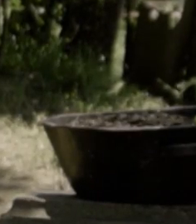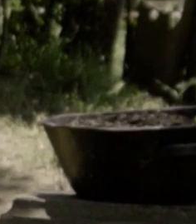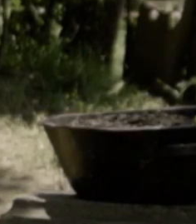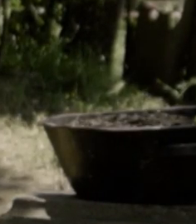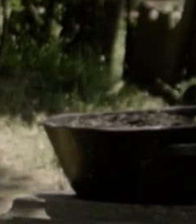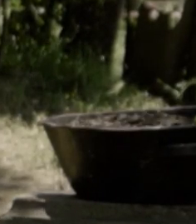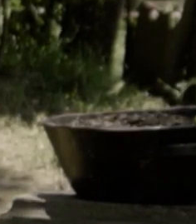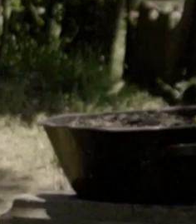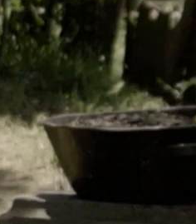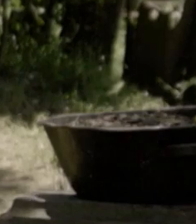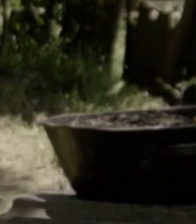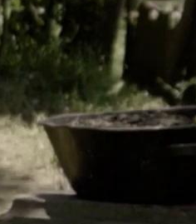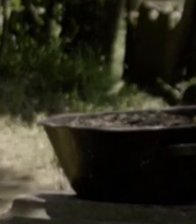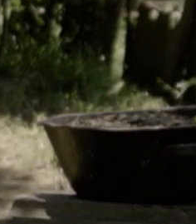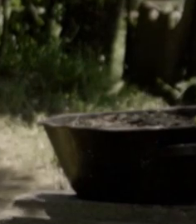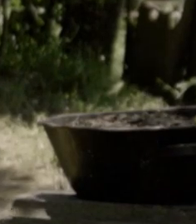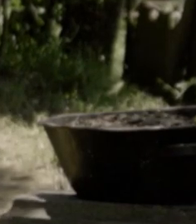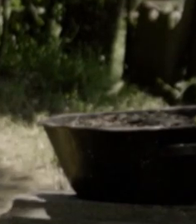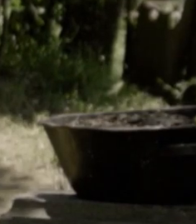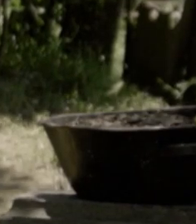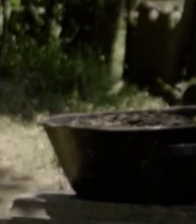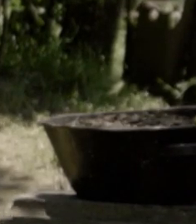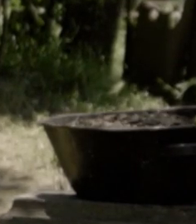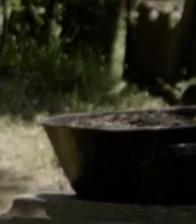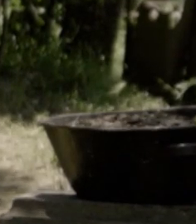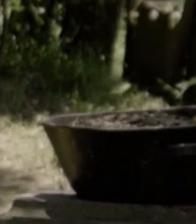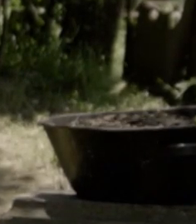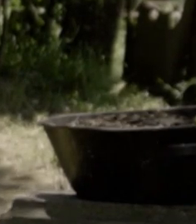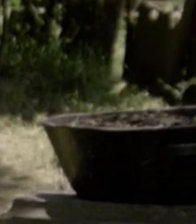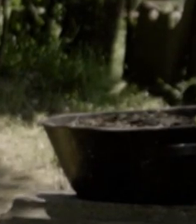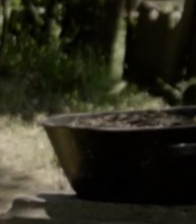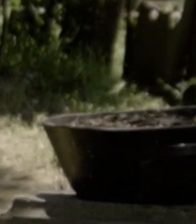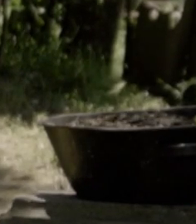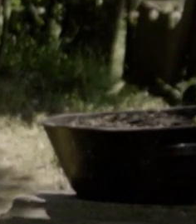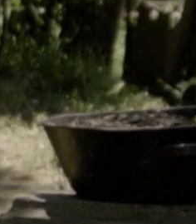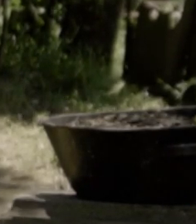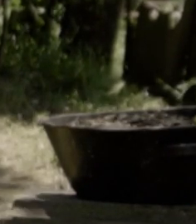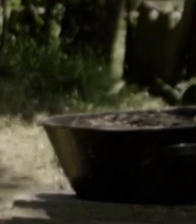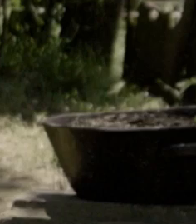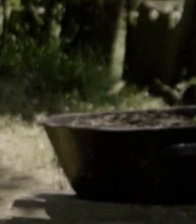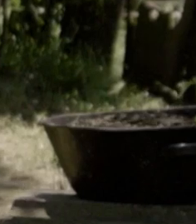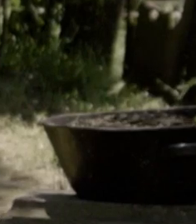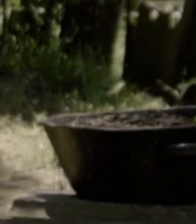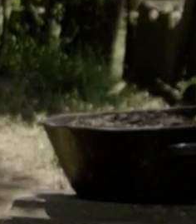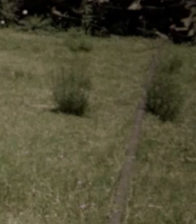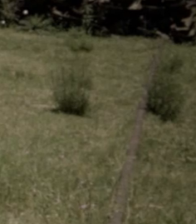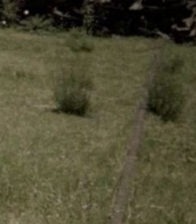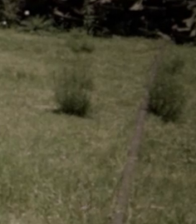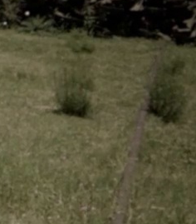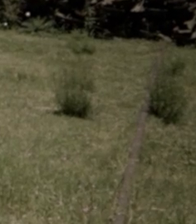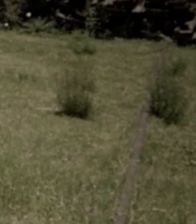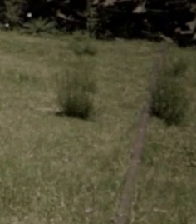sobre muchas cosas que nosotros hicimos nosotros le dijimos cosas que no eran cuentos y gran parte de lo sabe y lo vivió